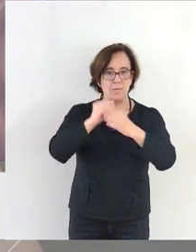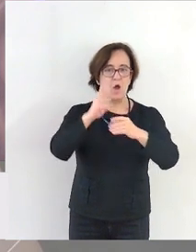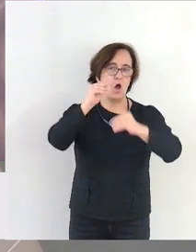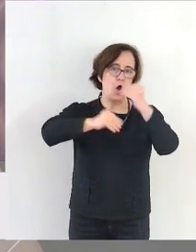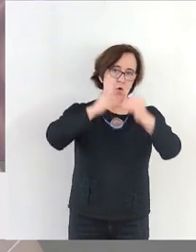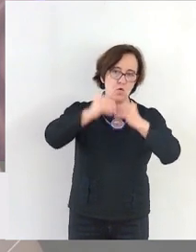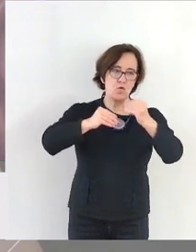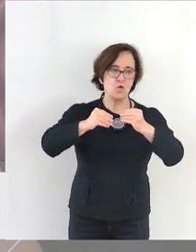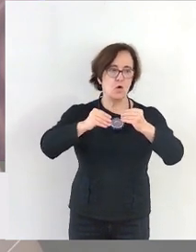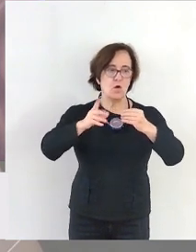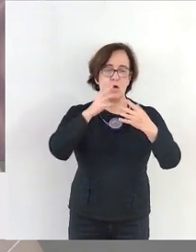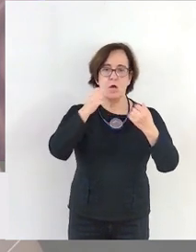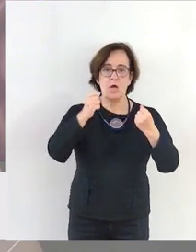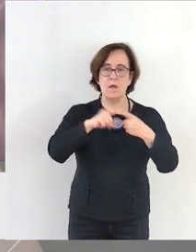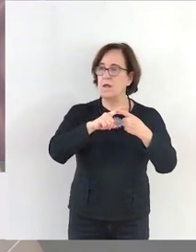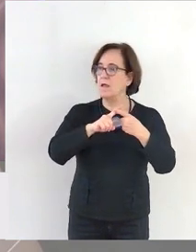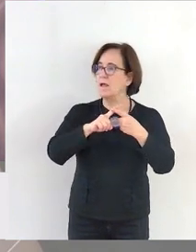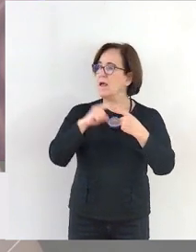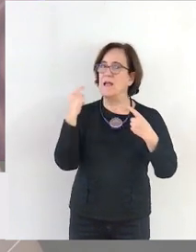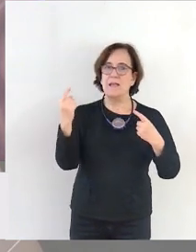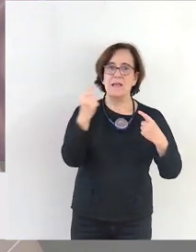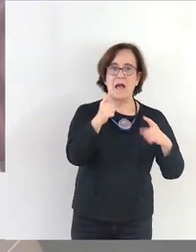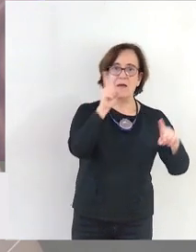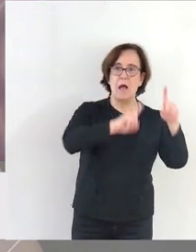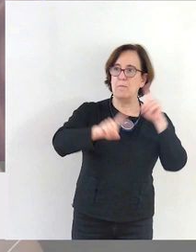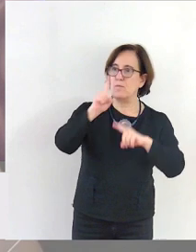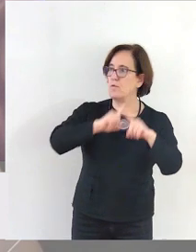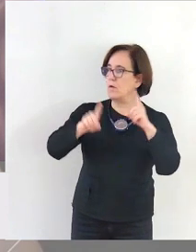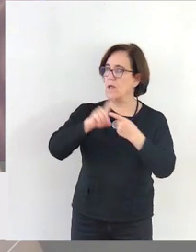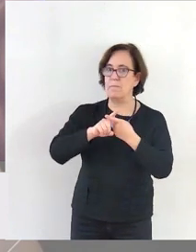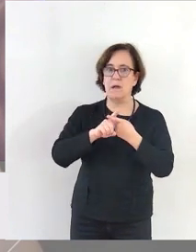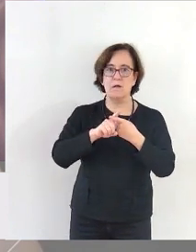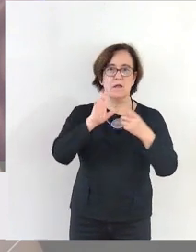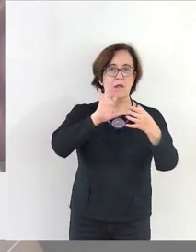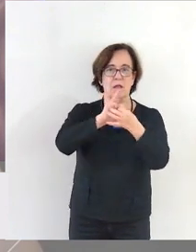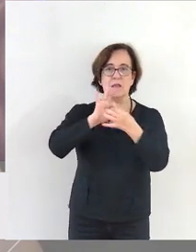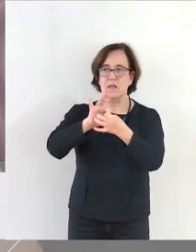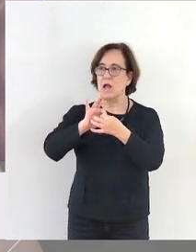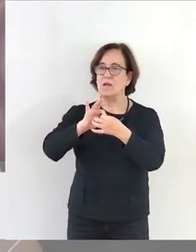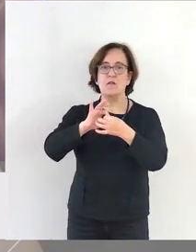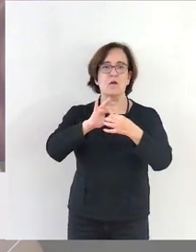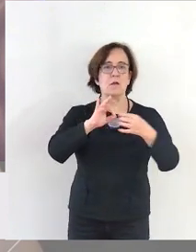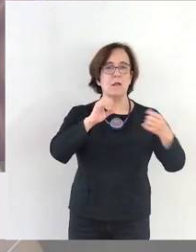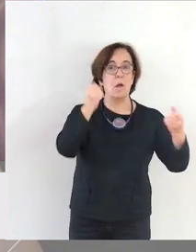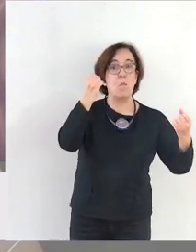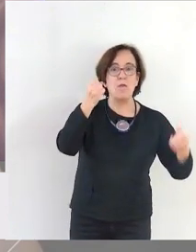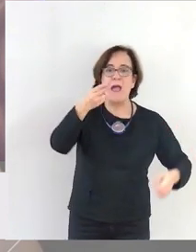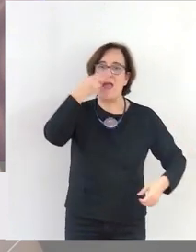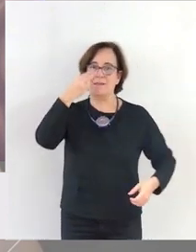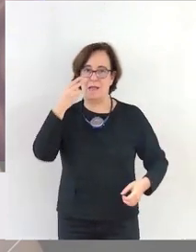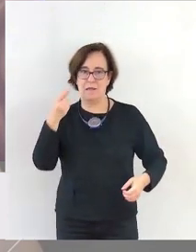de la energía es decir que por debajo de cada problema energético hay una relación de poder y una relación de